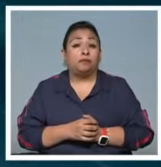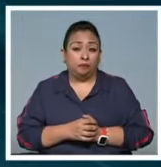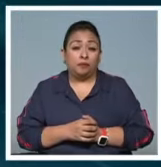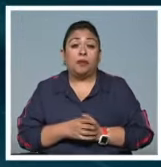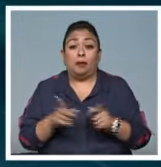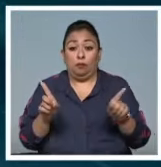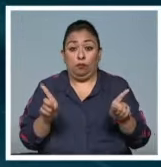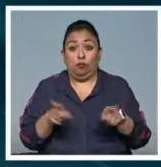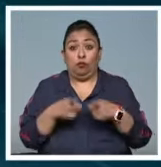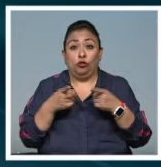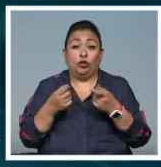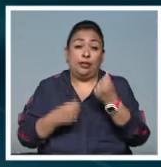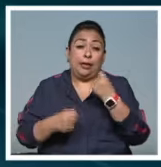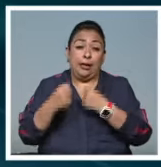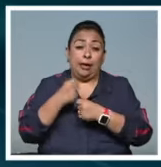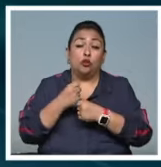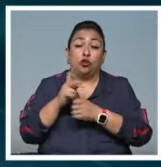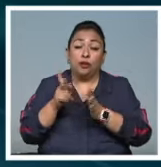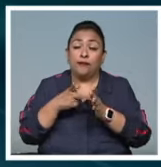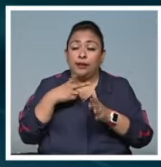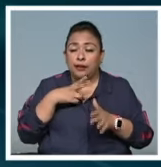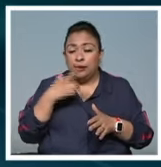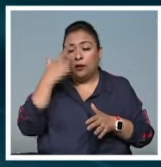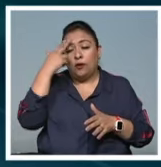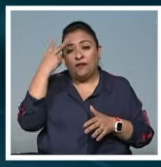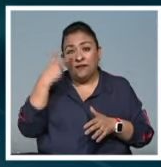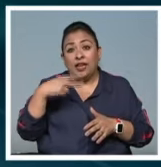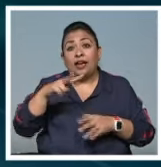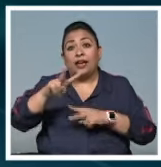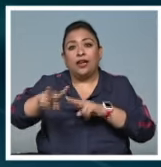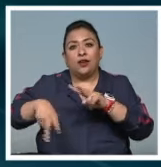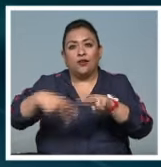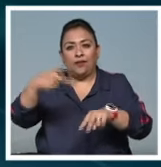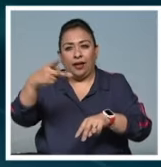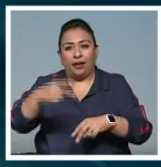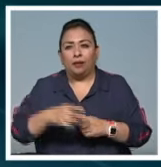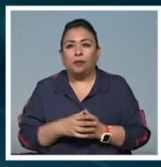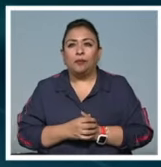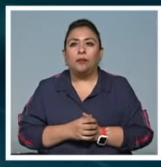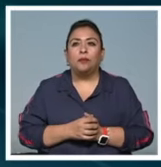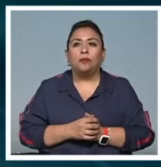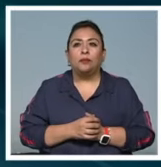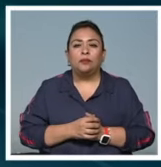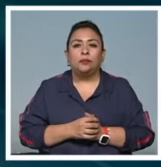Con la música de los años vuelve el recuerdo del viajero que va.